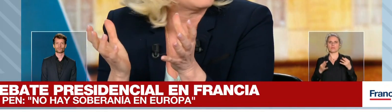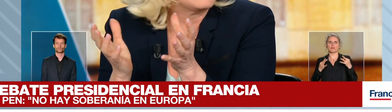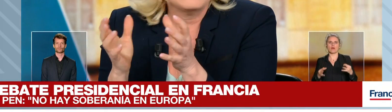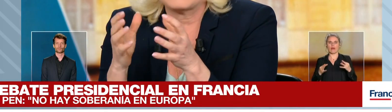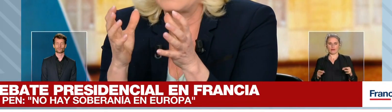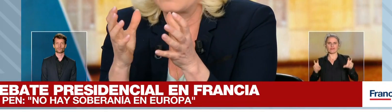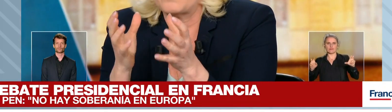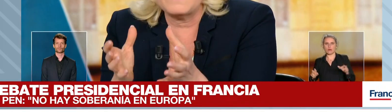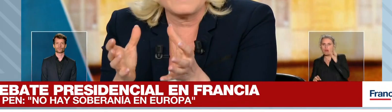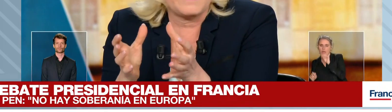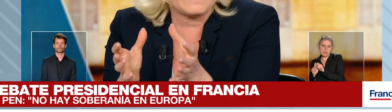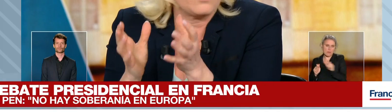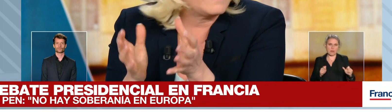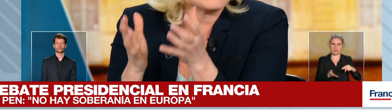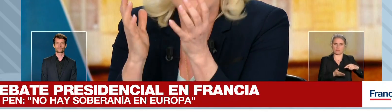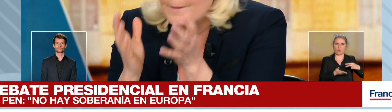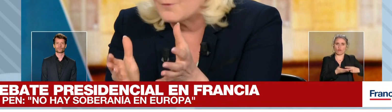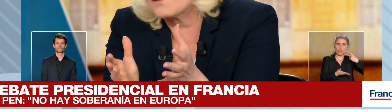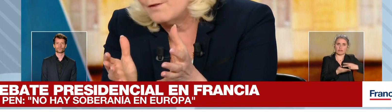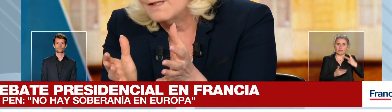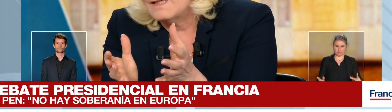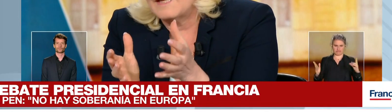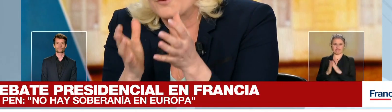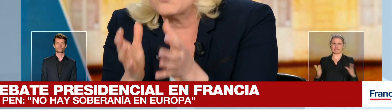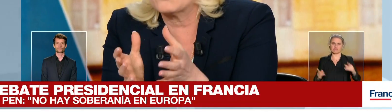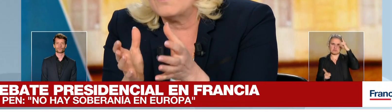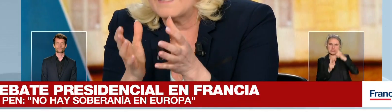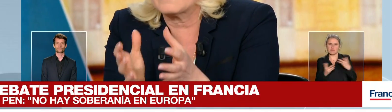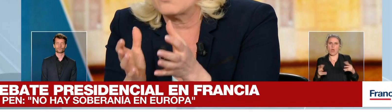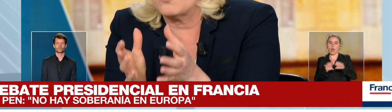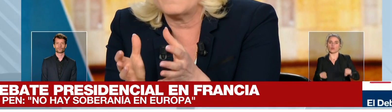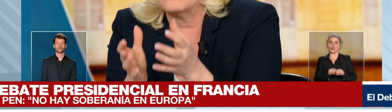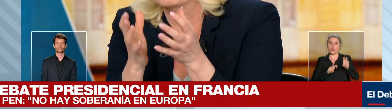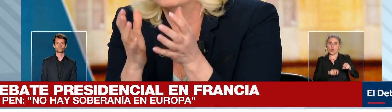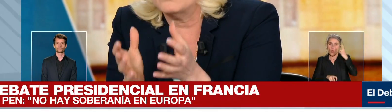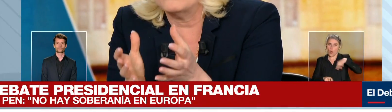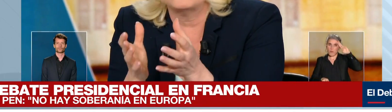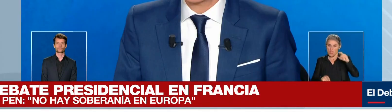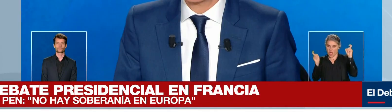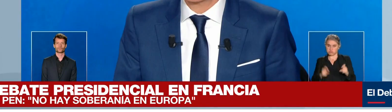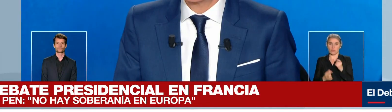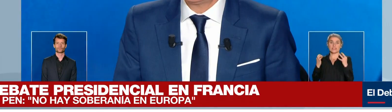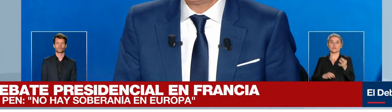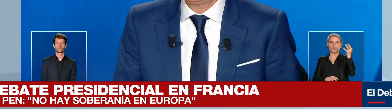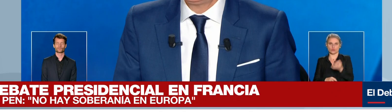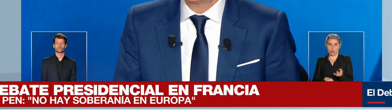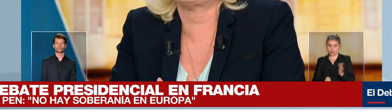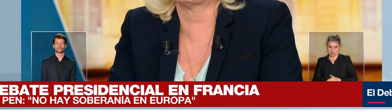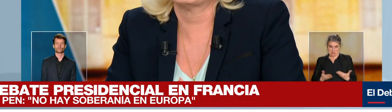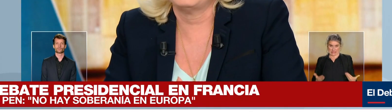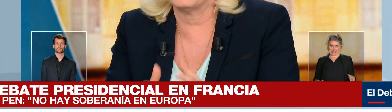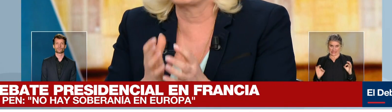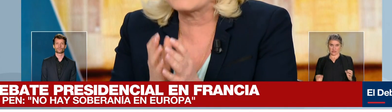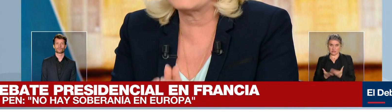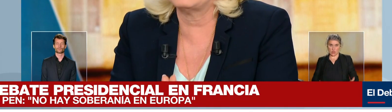Me opongo a la política que usted ha defendido de bajar de 10 a 20% la producción agrícola europea en un